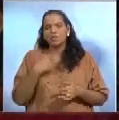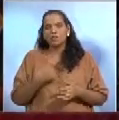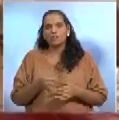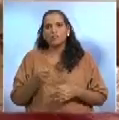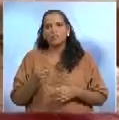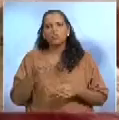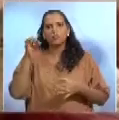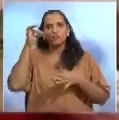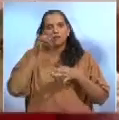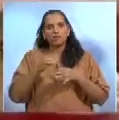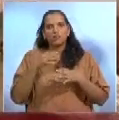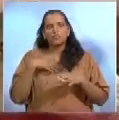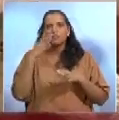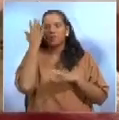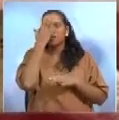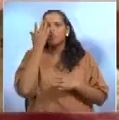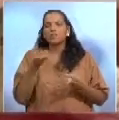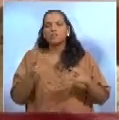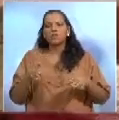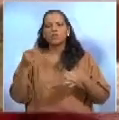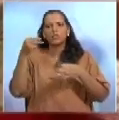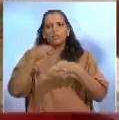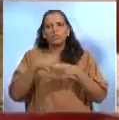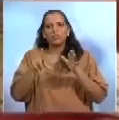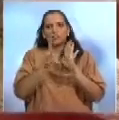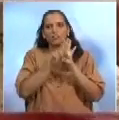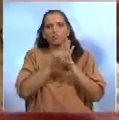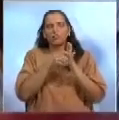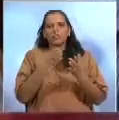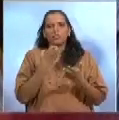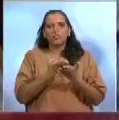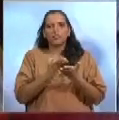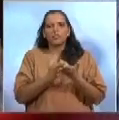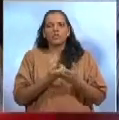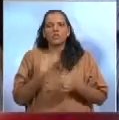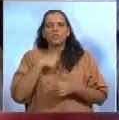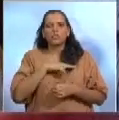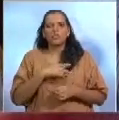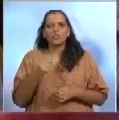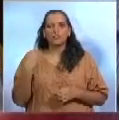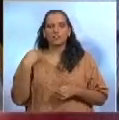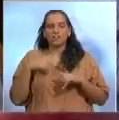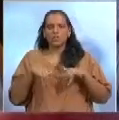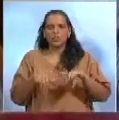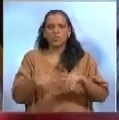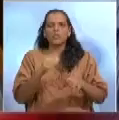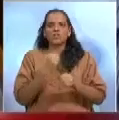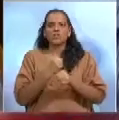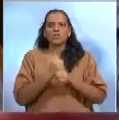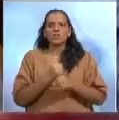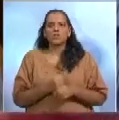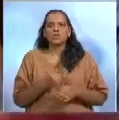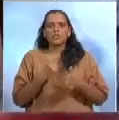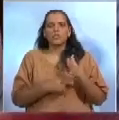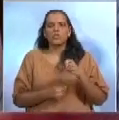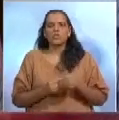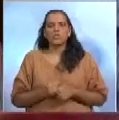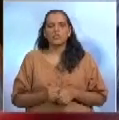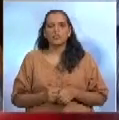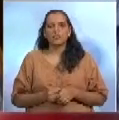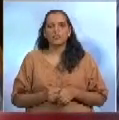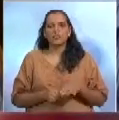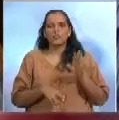ellos votarán para que Esmeralda sea parte de la ley económica y solidaria. Nosotros tenemos que seguir trabajando para que exista